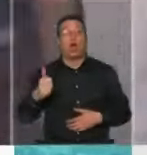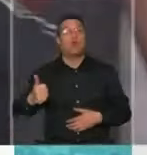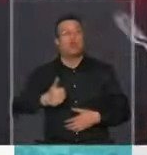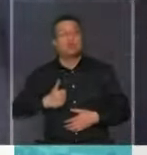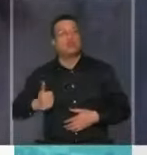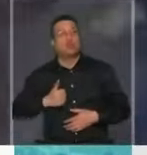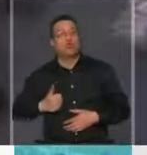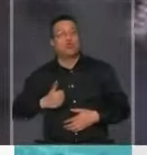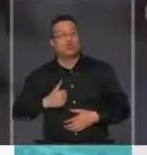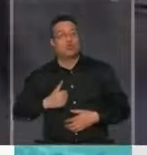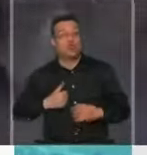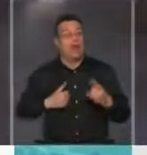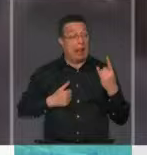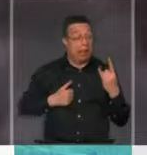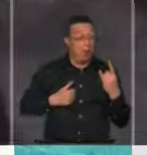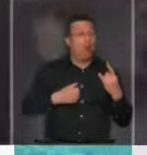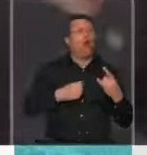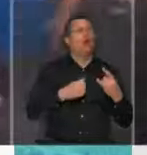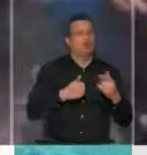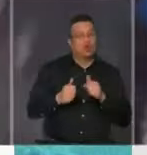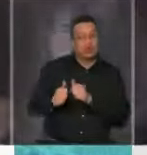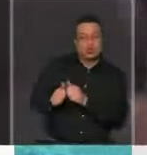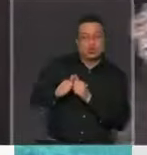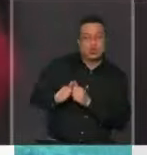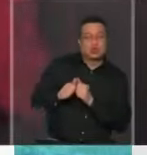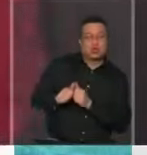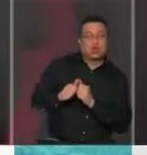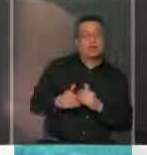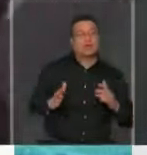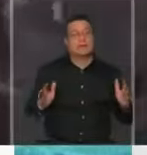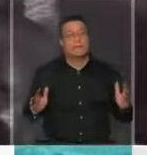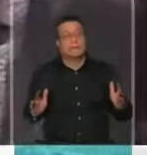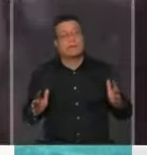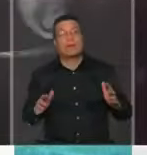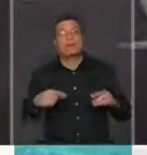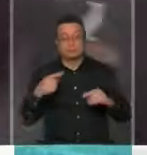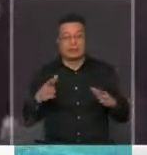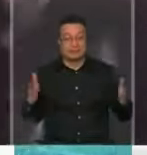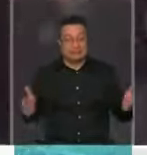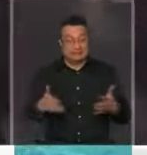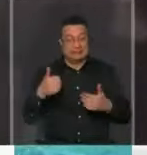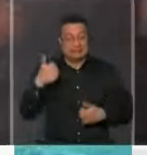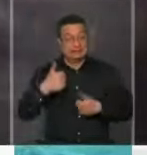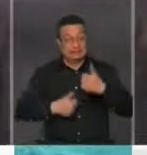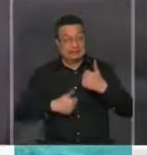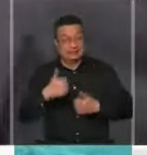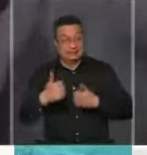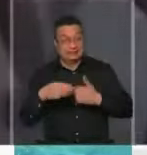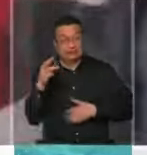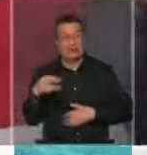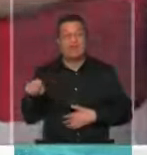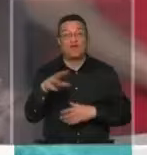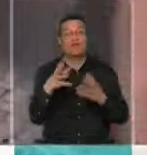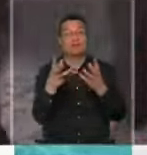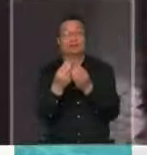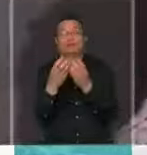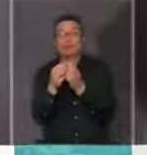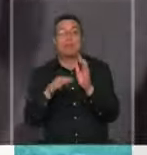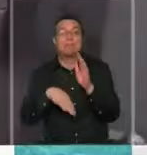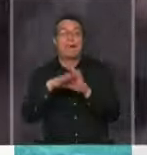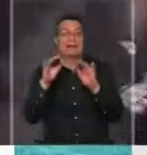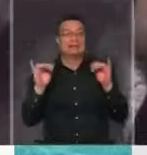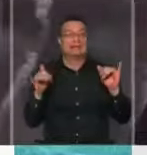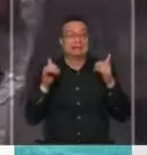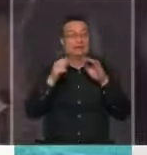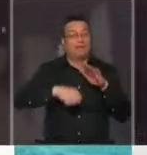pone presión a la Universidad de Chile. Claro, que era lo que yo te decía, ¿no? Como que se reactiva la competencia y vuelve esto además más entretenido. Realmente el